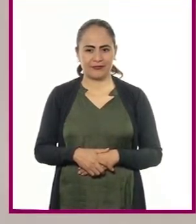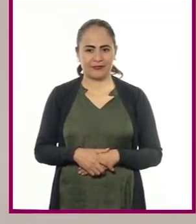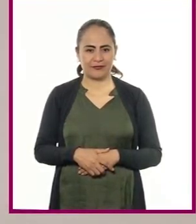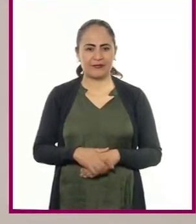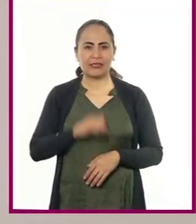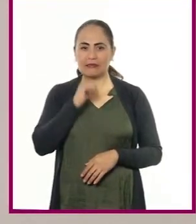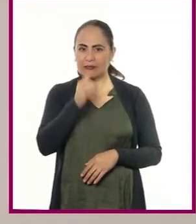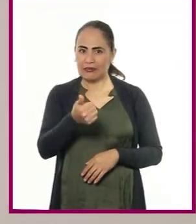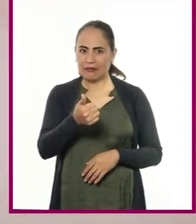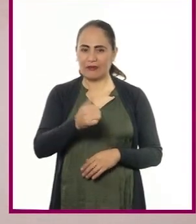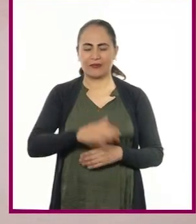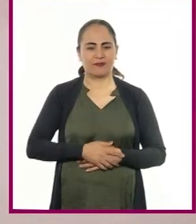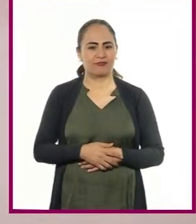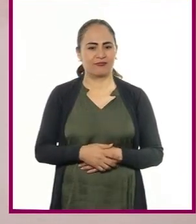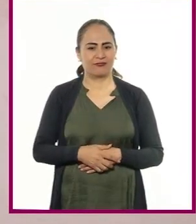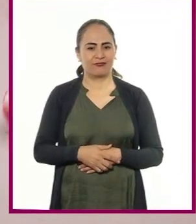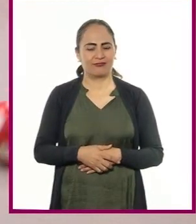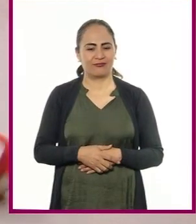Nada.